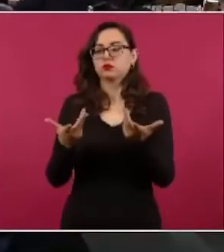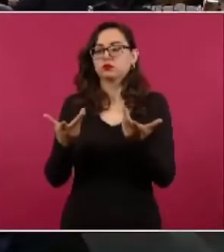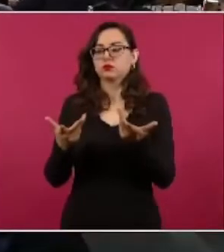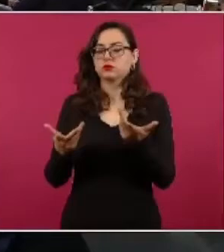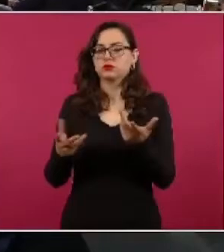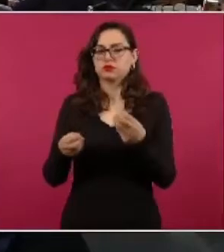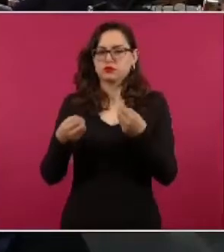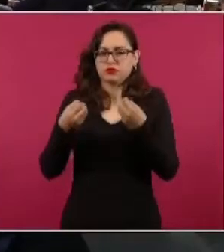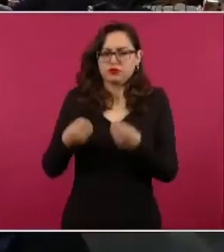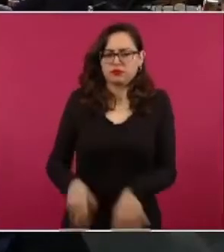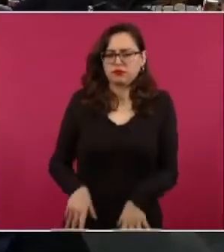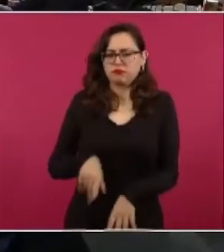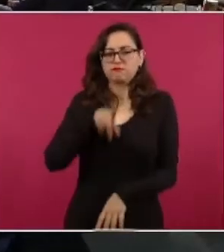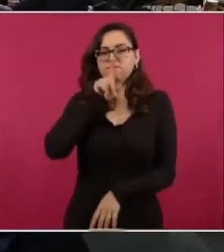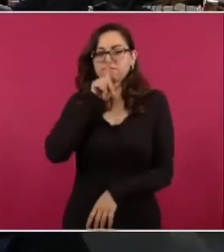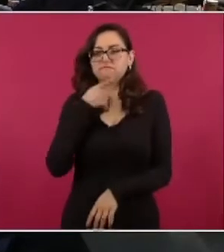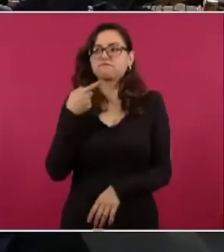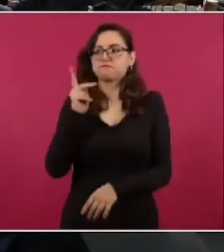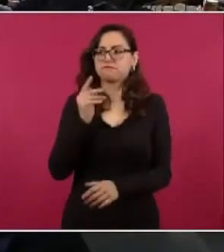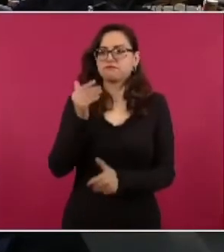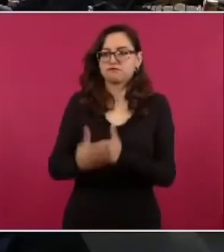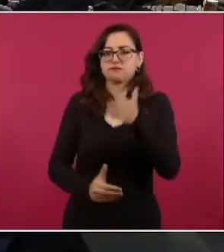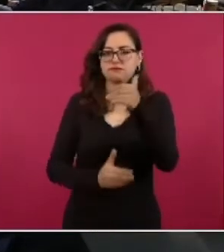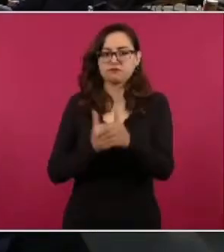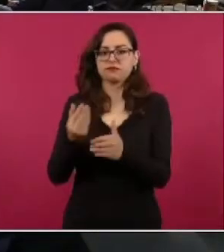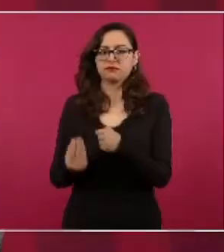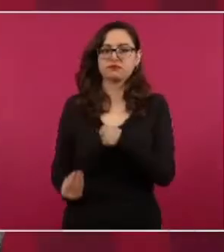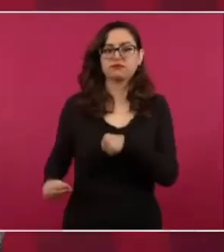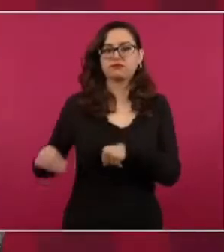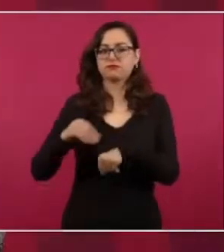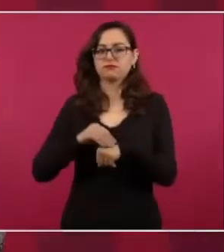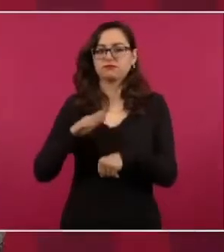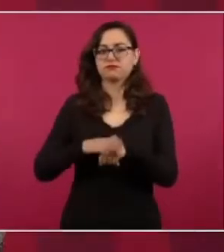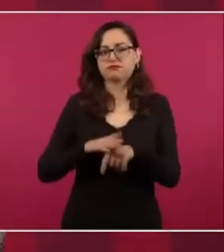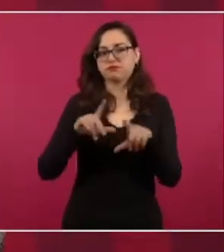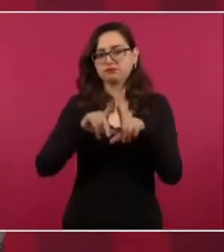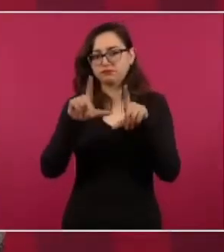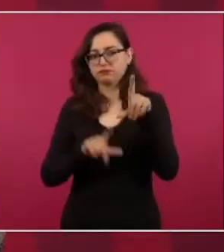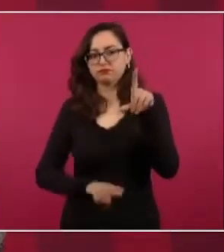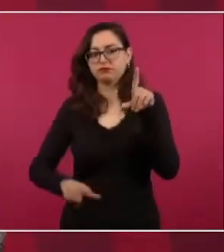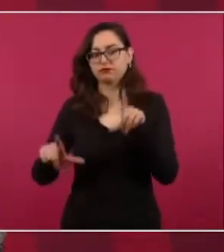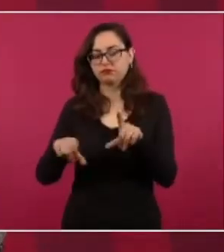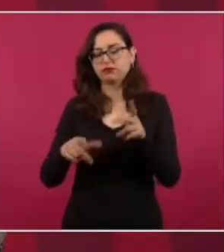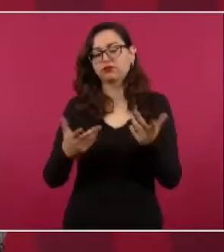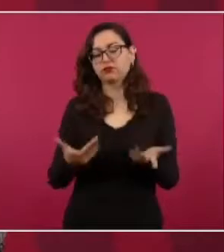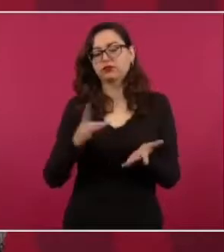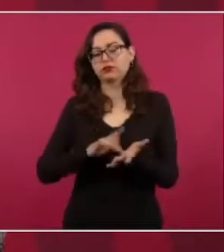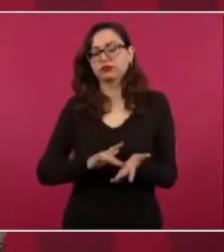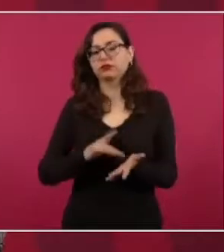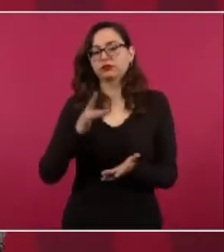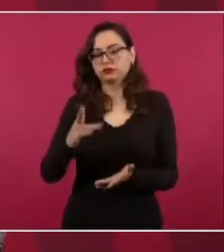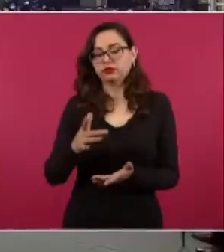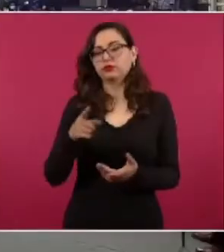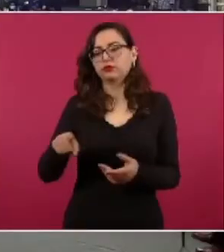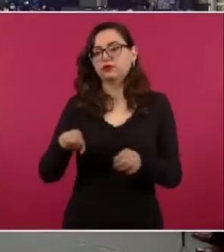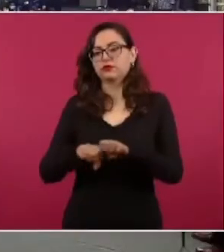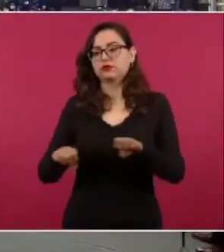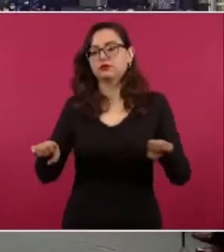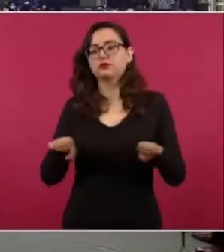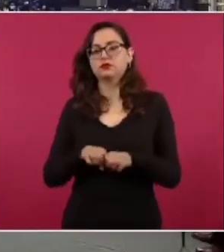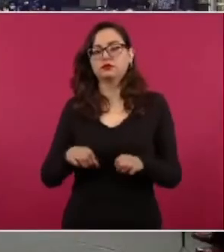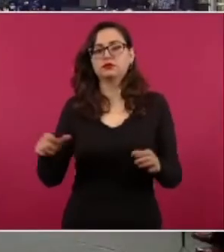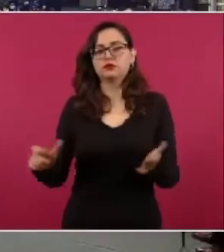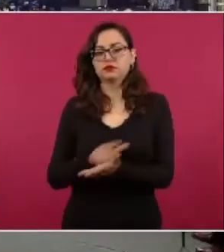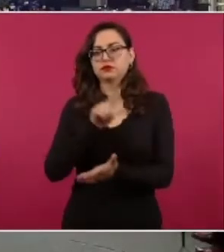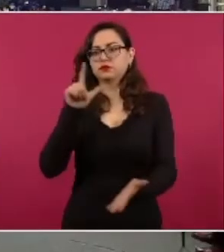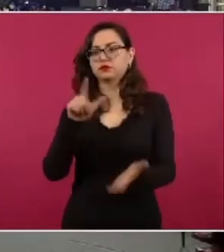a ser progresivamente para cubrir todo el país, y esto gracias al apoyo del cuerpo legislativo, que hay que reconocer